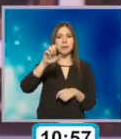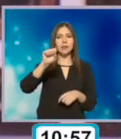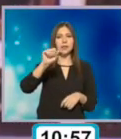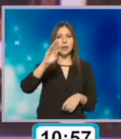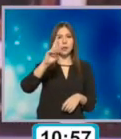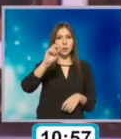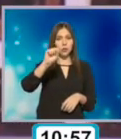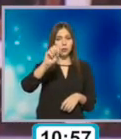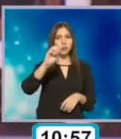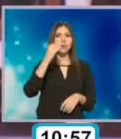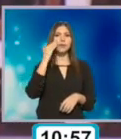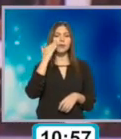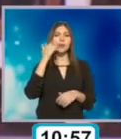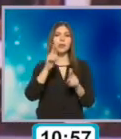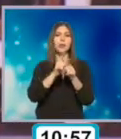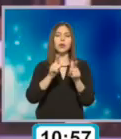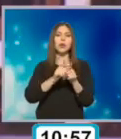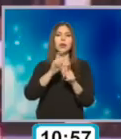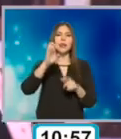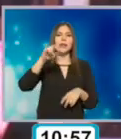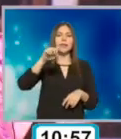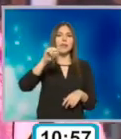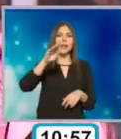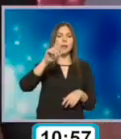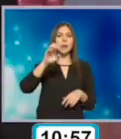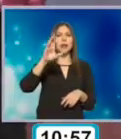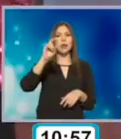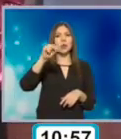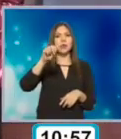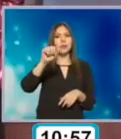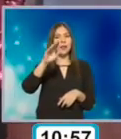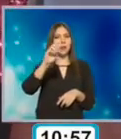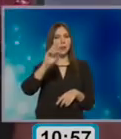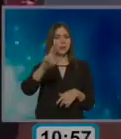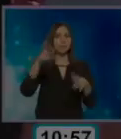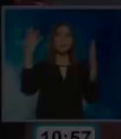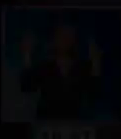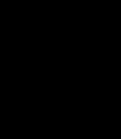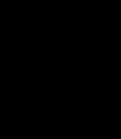Facebook, Grupo Ensamble con Sabor. Muy bien, el aplauso para Grupo Ensamble.